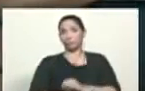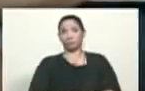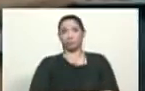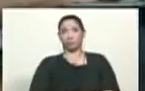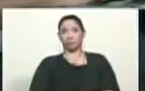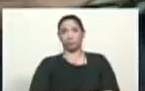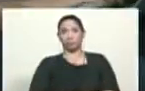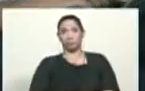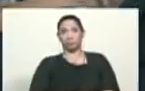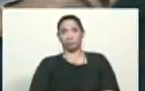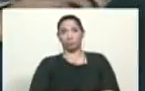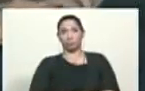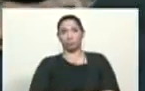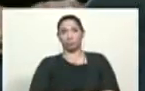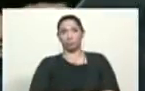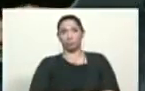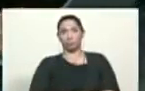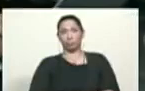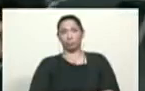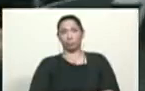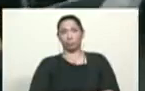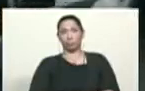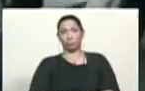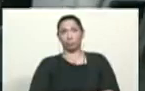Está muy...